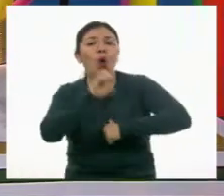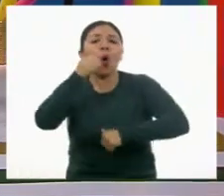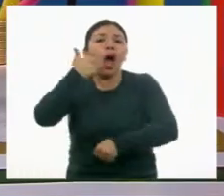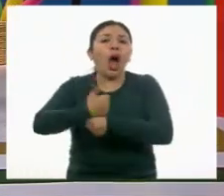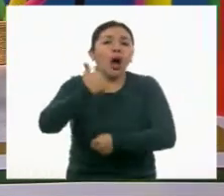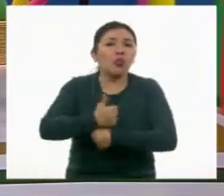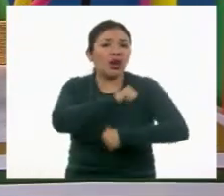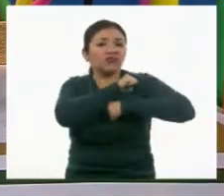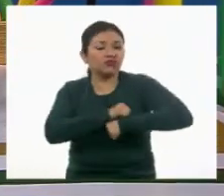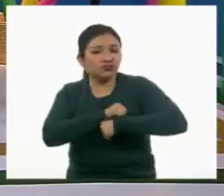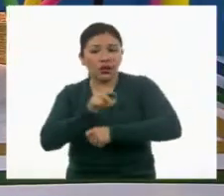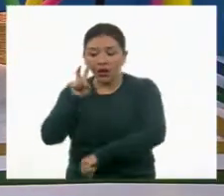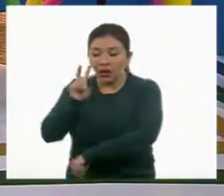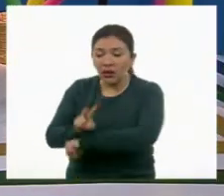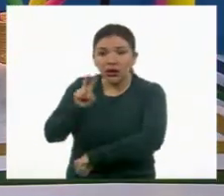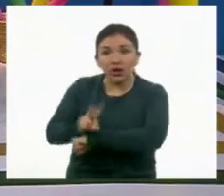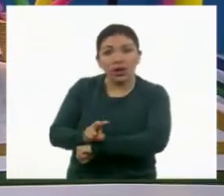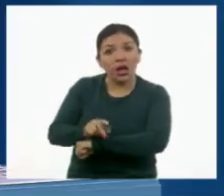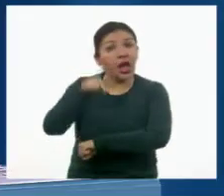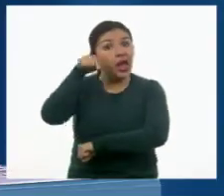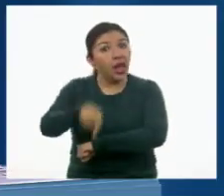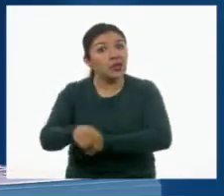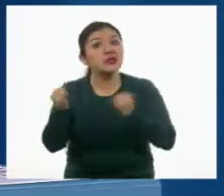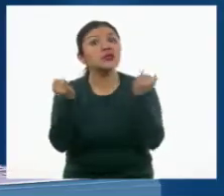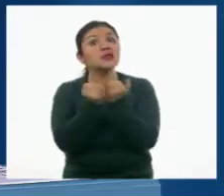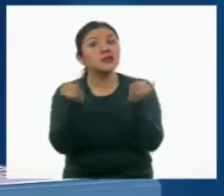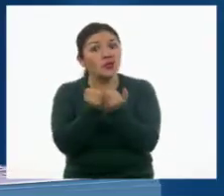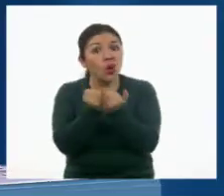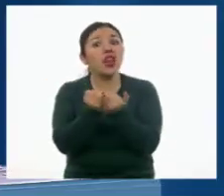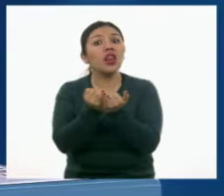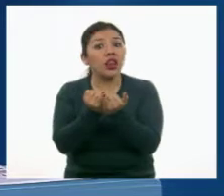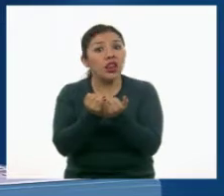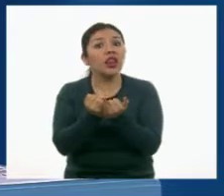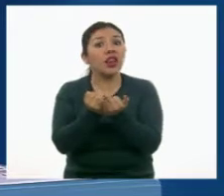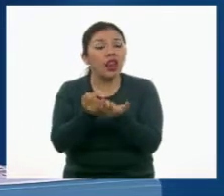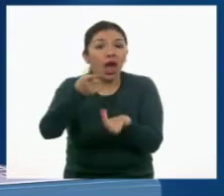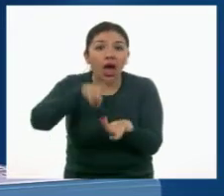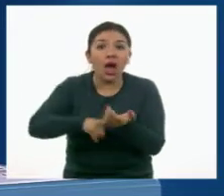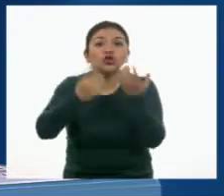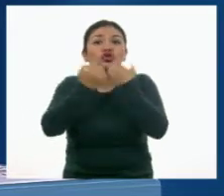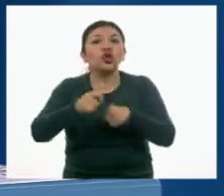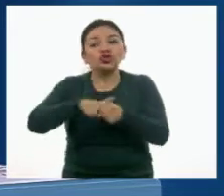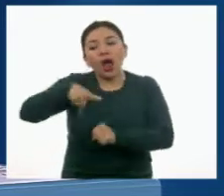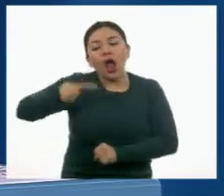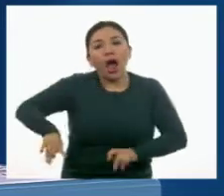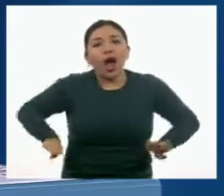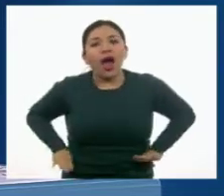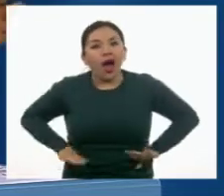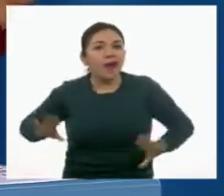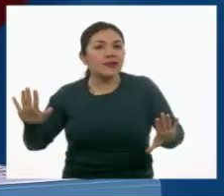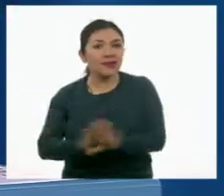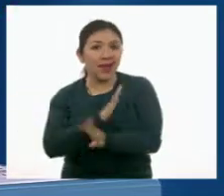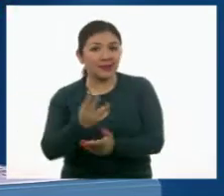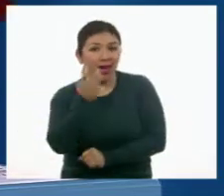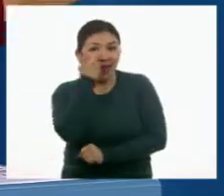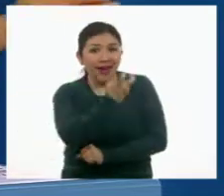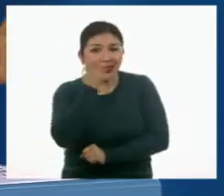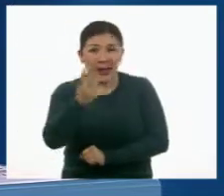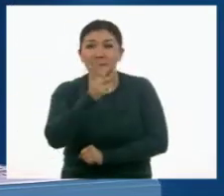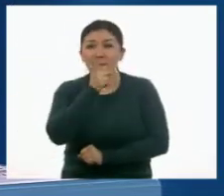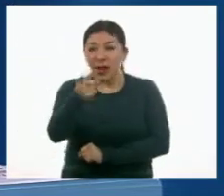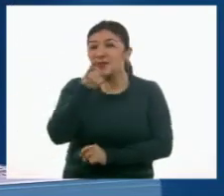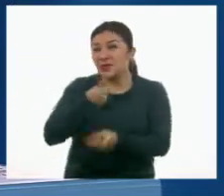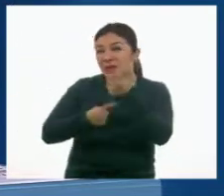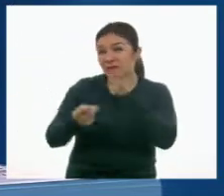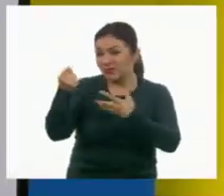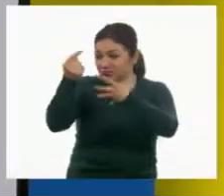abuelos, con gente ya mayor, y esto también va a tener que ver en la situación social. Entonces, todo esto implica, todas estas palabras que tú me